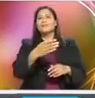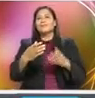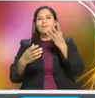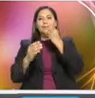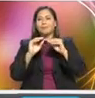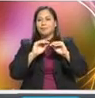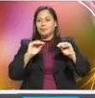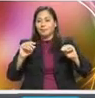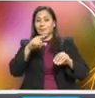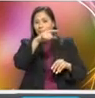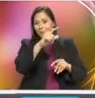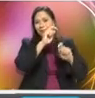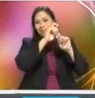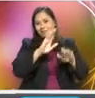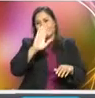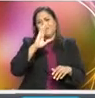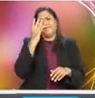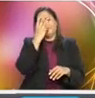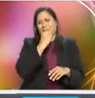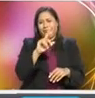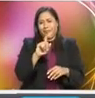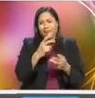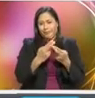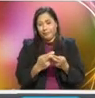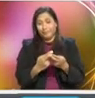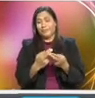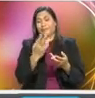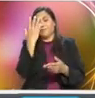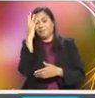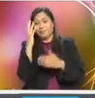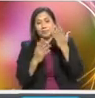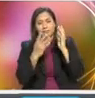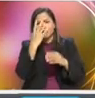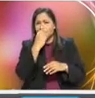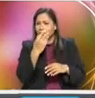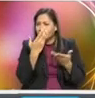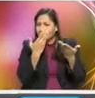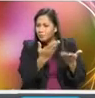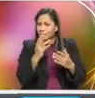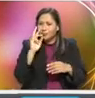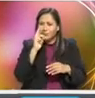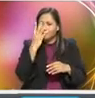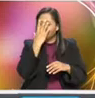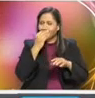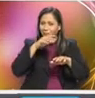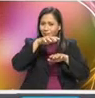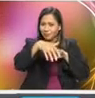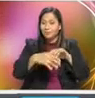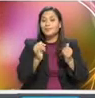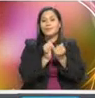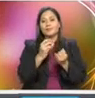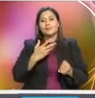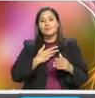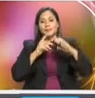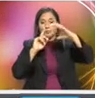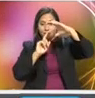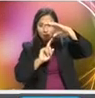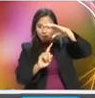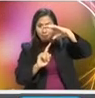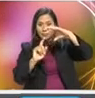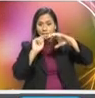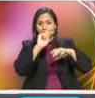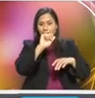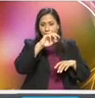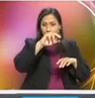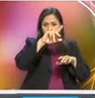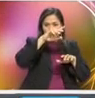desértico, pues esto es como una bendición de Dios, ¿no? Realmente tanta agua. Ven nada más que belleza. Así es. Y tenemos, bueno, las cuevas, perdón, la cascada de Tamul,